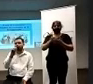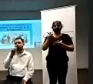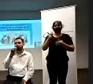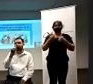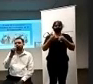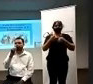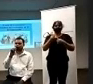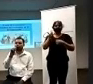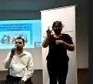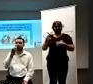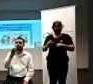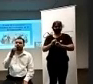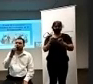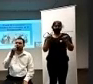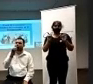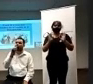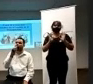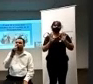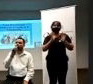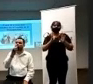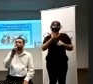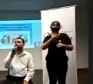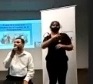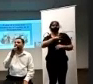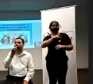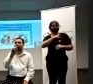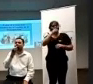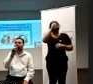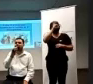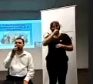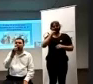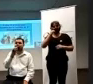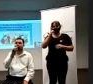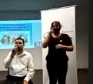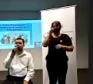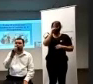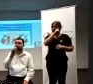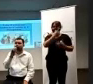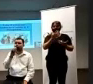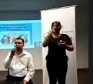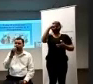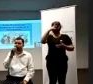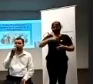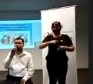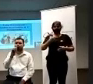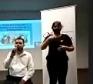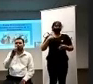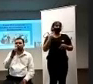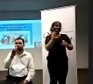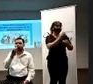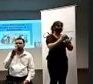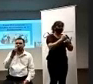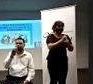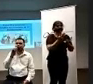menor ayuda posible? Porque yo soy del concepto de que tengamos o no tengamos discapacidad, necesitamos ayuda. Todos necesitamos ayuda.